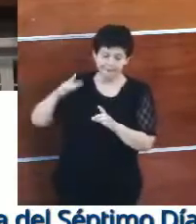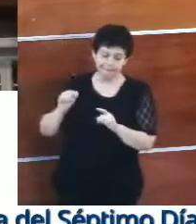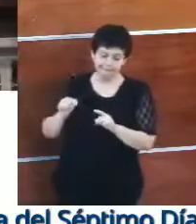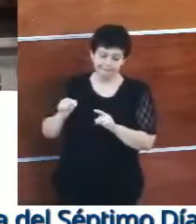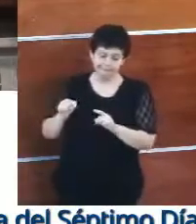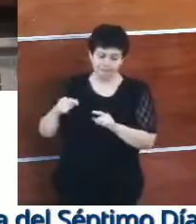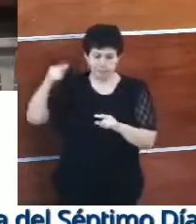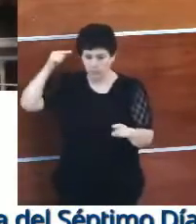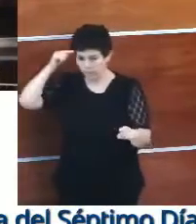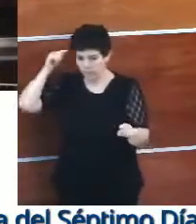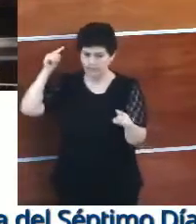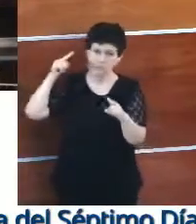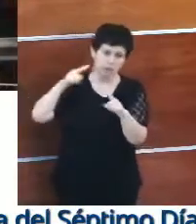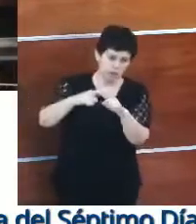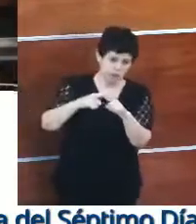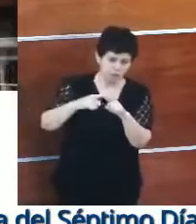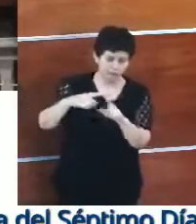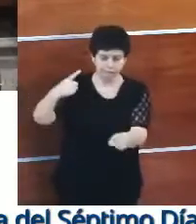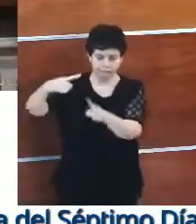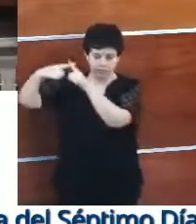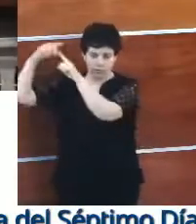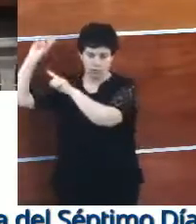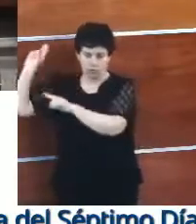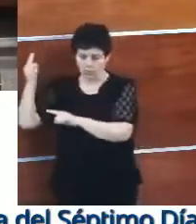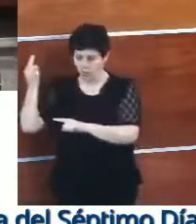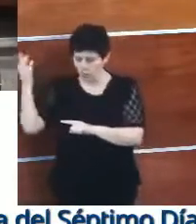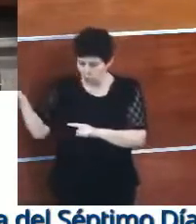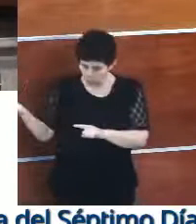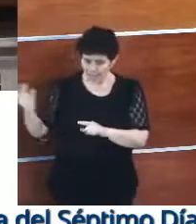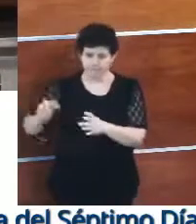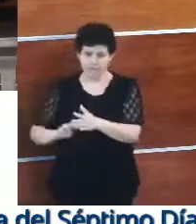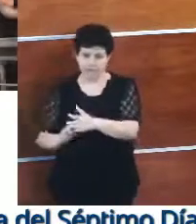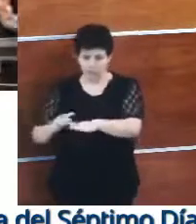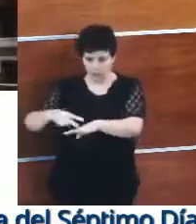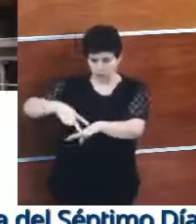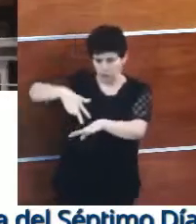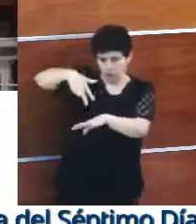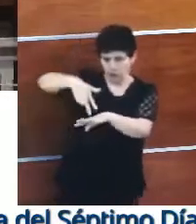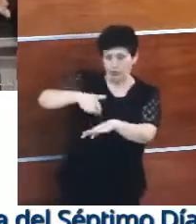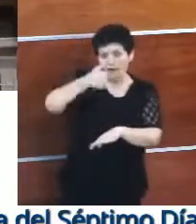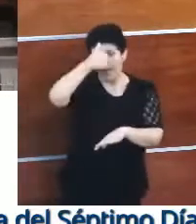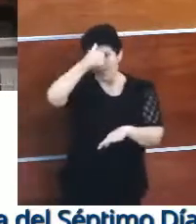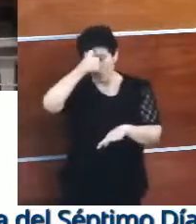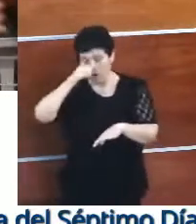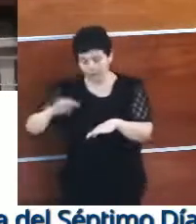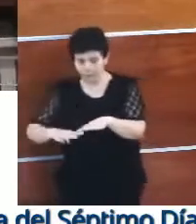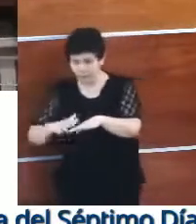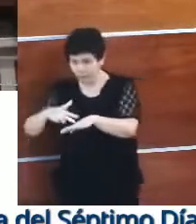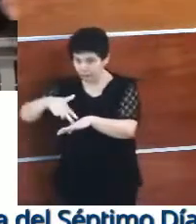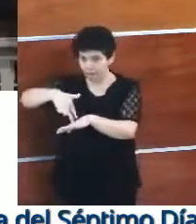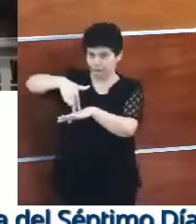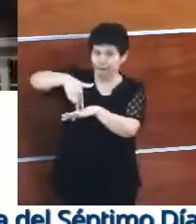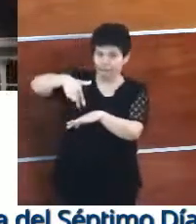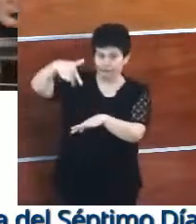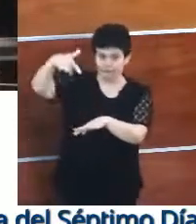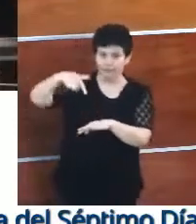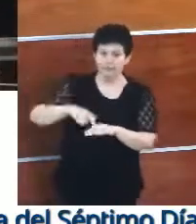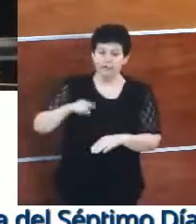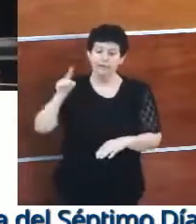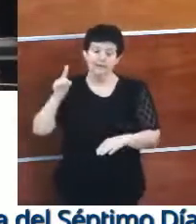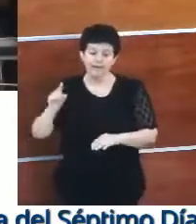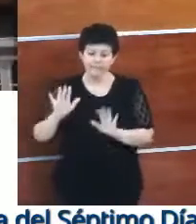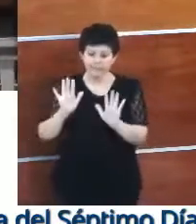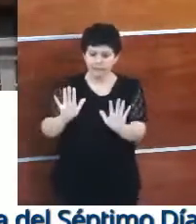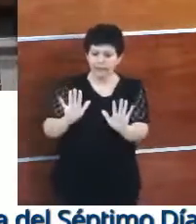su misión sacrificándose en la cruz, resucitando victoriosamente el domingo, Él queda unos días allí con los